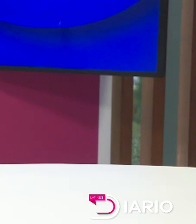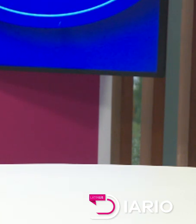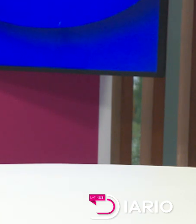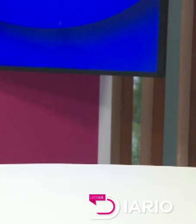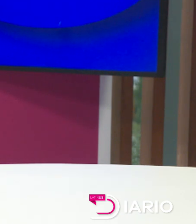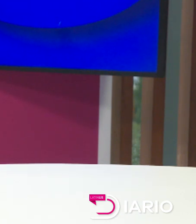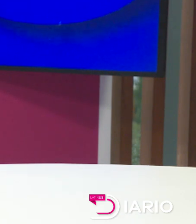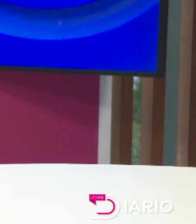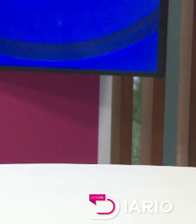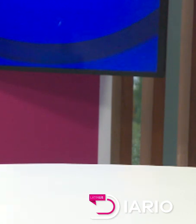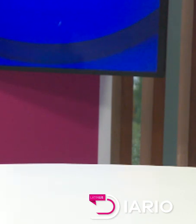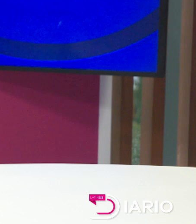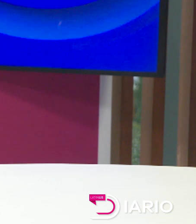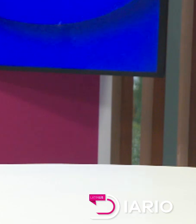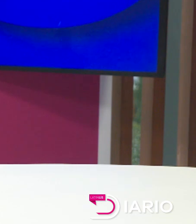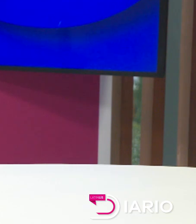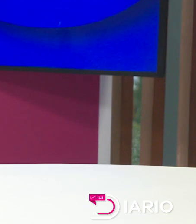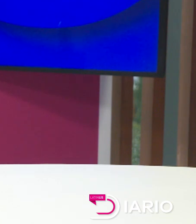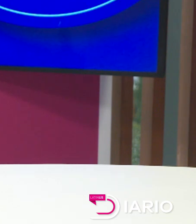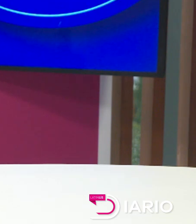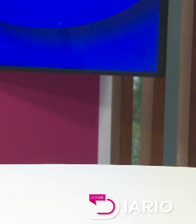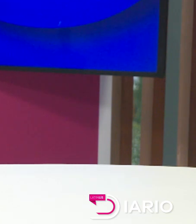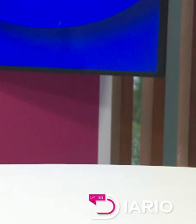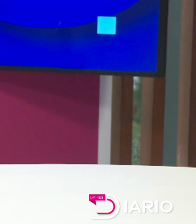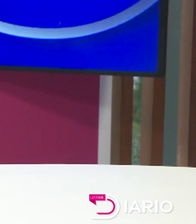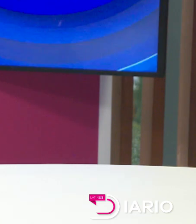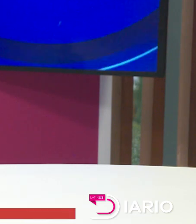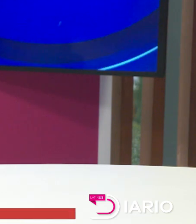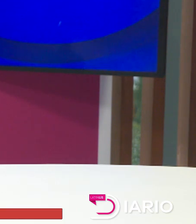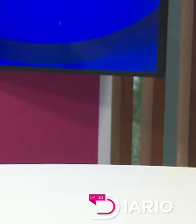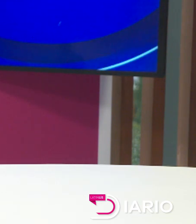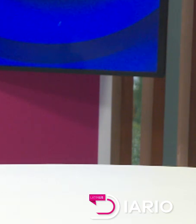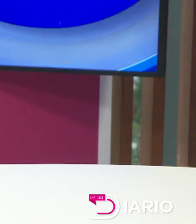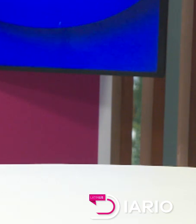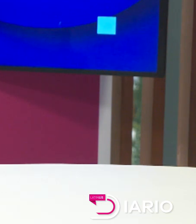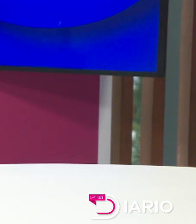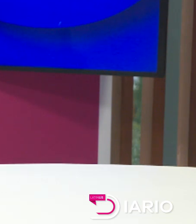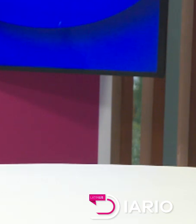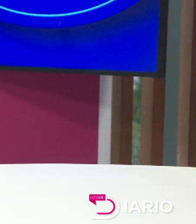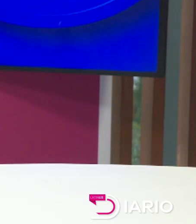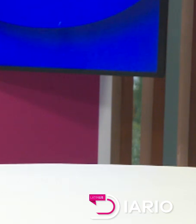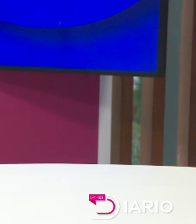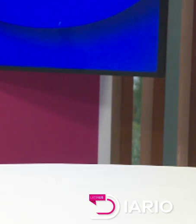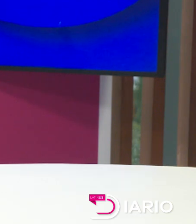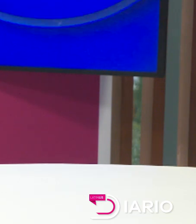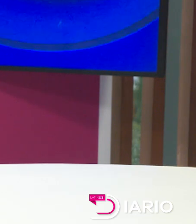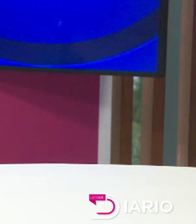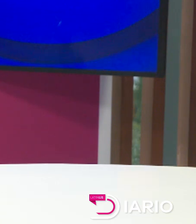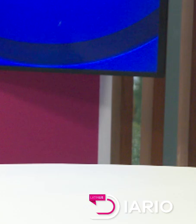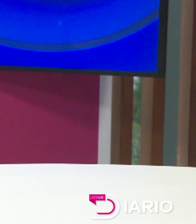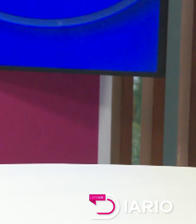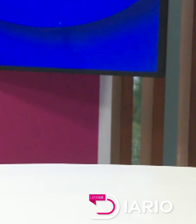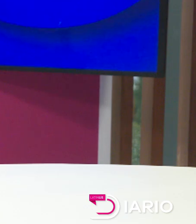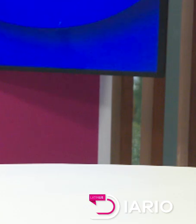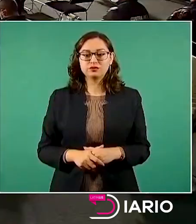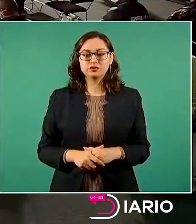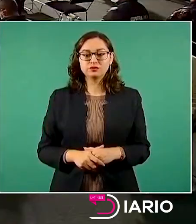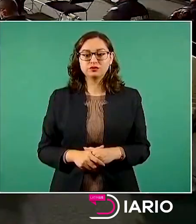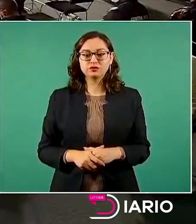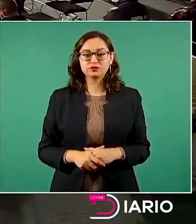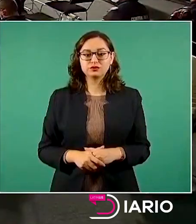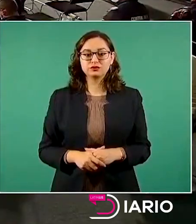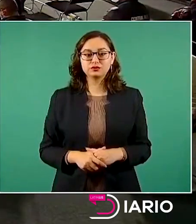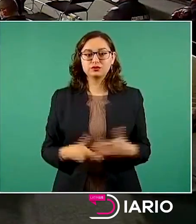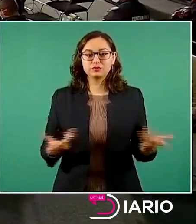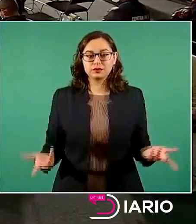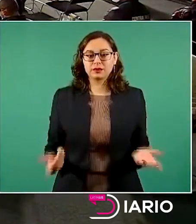aulas. El presidente Andrés Manuel López Obrador aplaudió el esfuerzo para que millones de estudiantes pudieran regresar a clases. Es